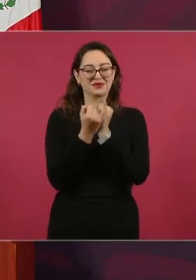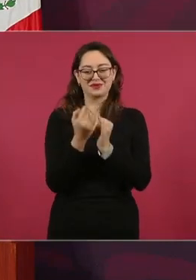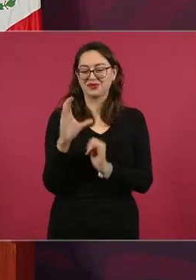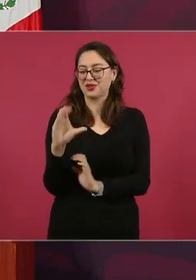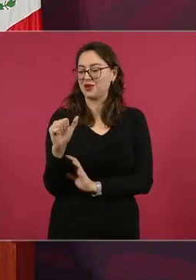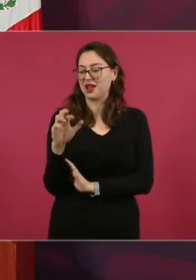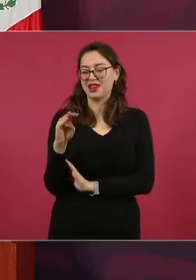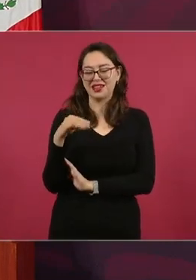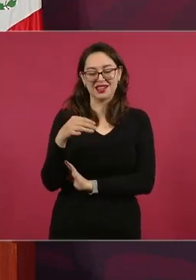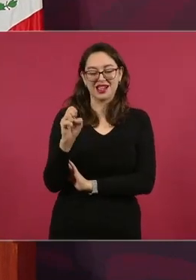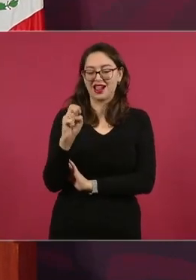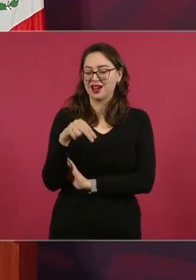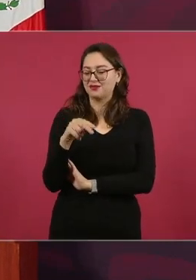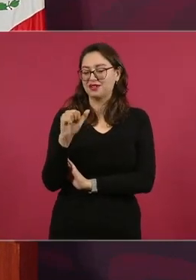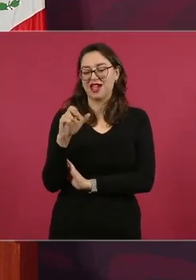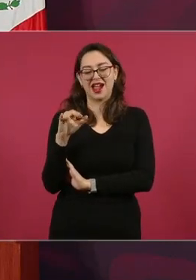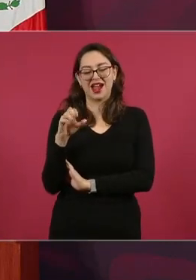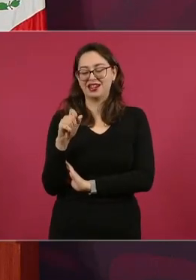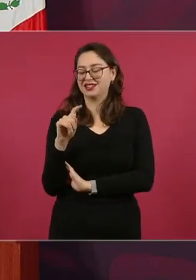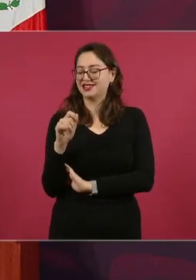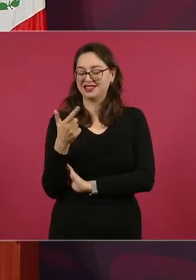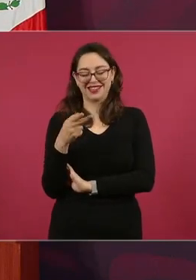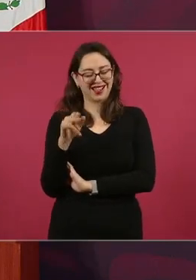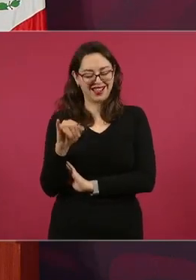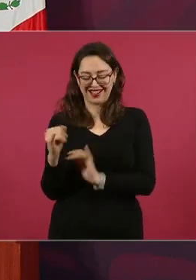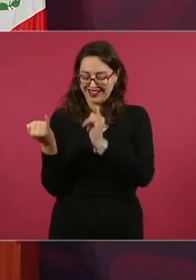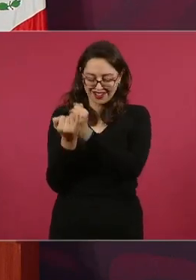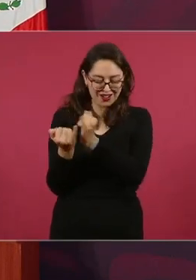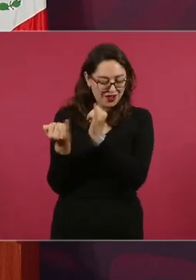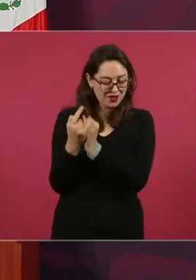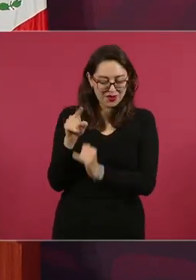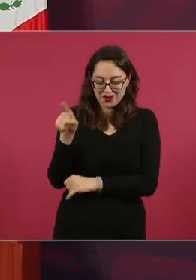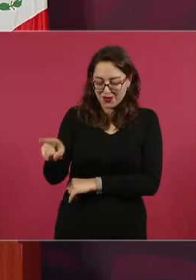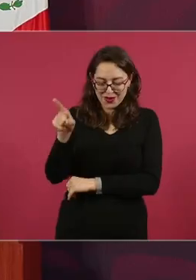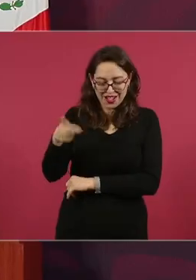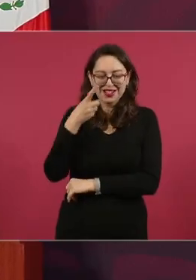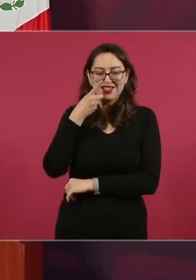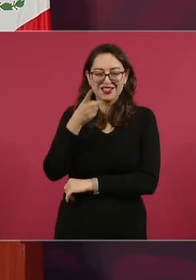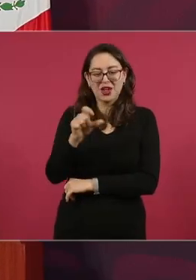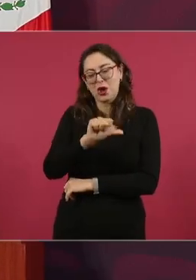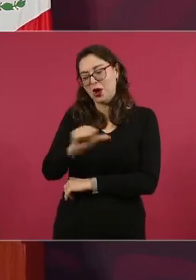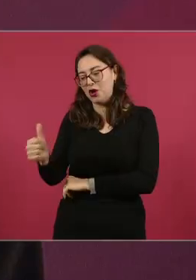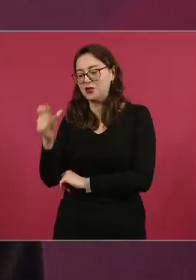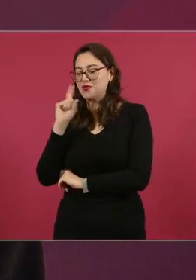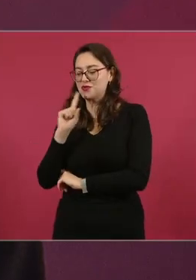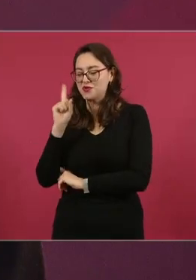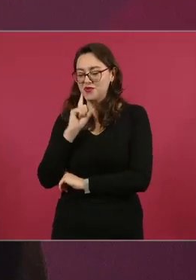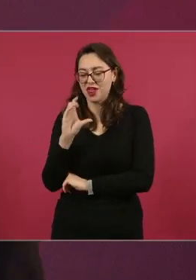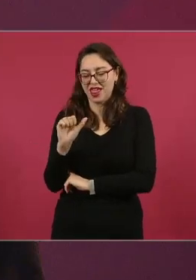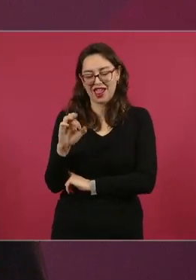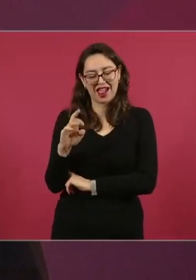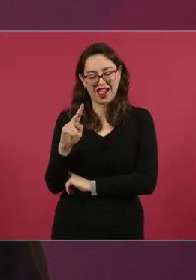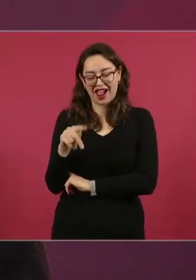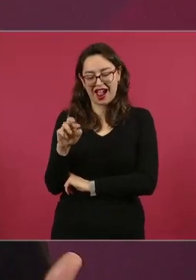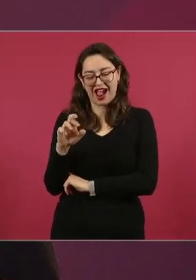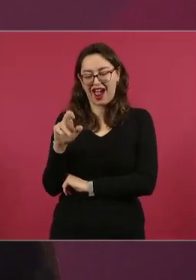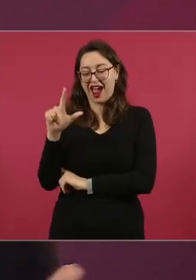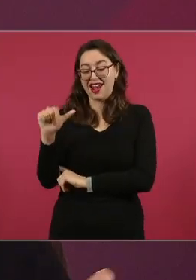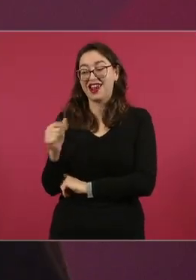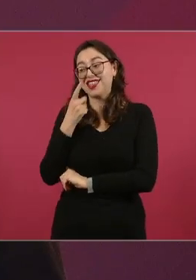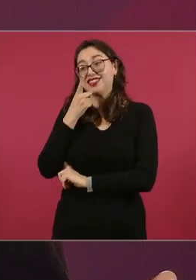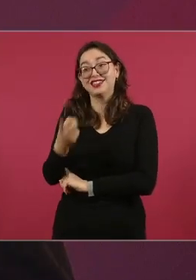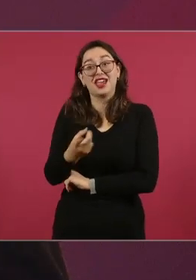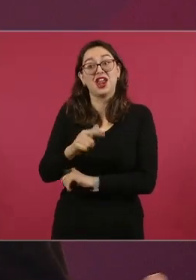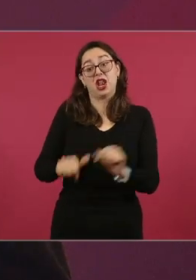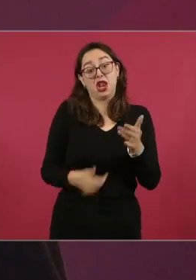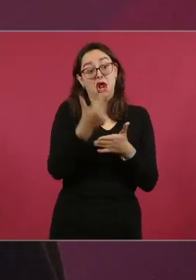qué? Sí, Carmen Aristegui y la otra señora que estaba aquí, la señora Carla, de que estamos borrando,